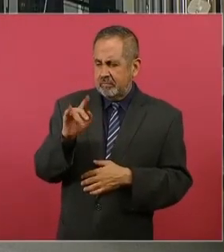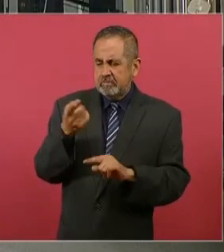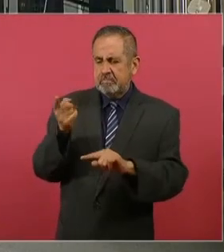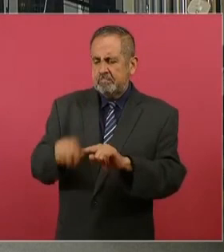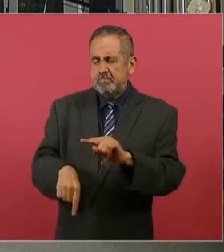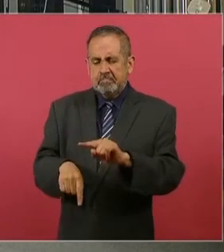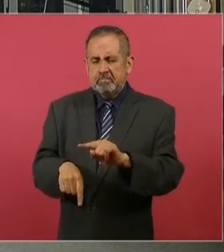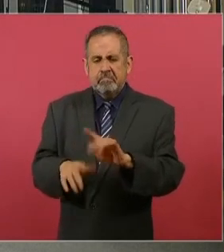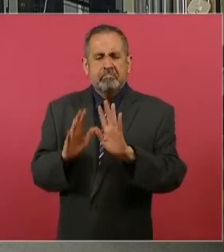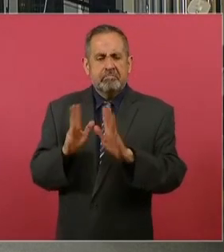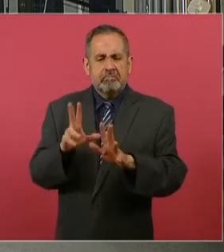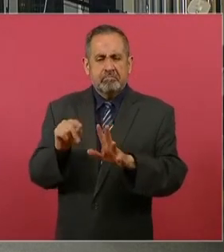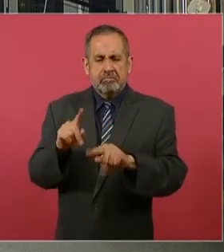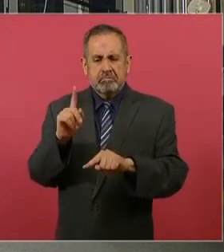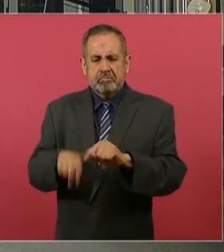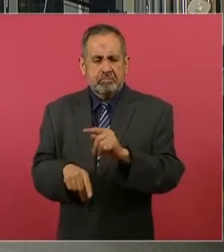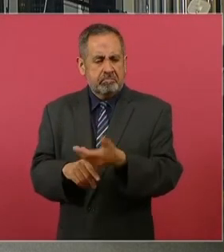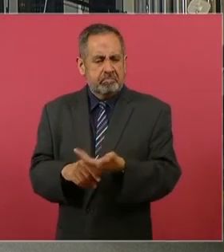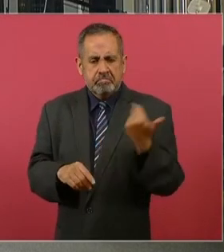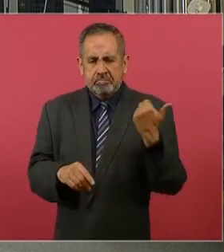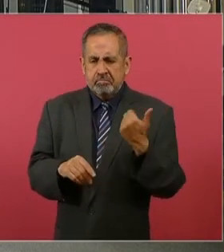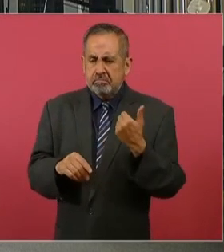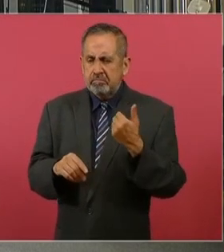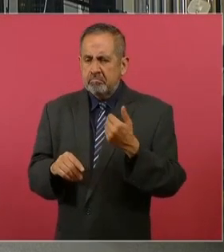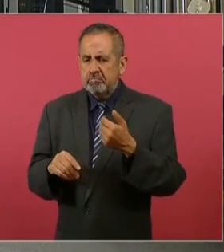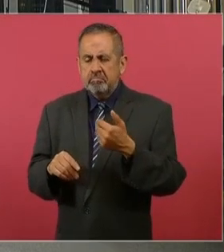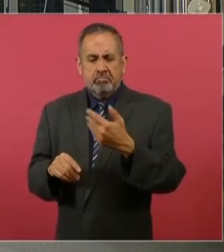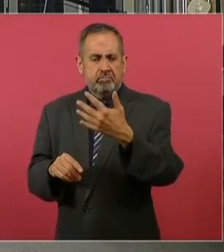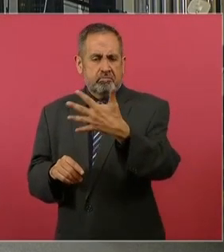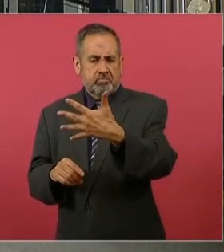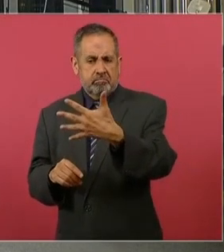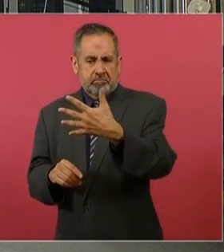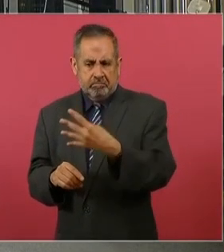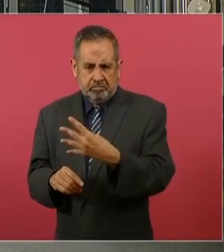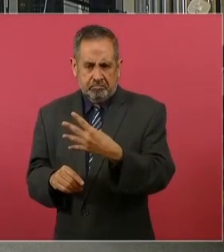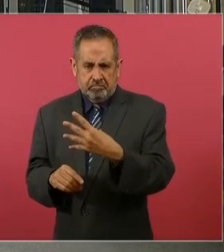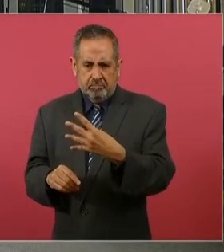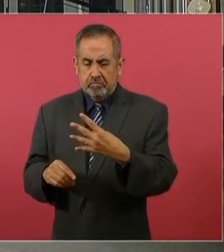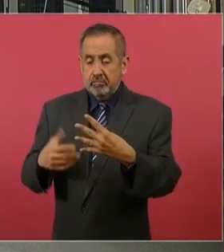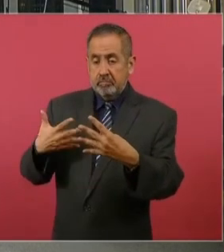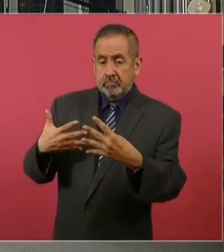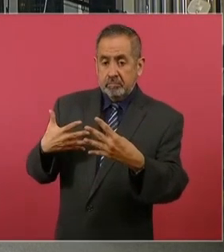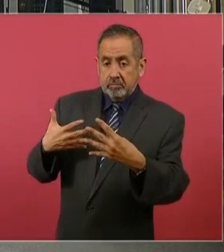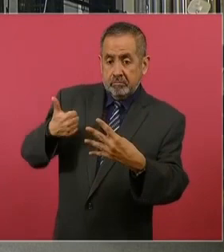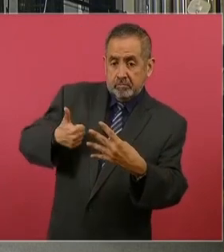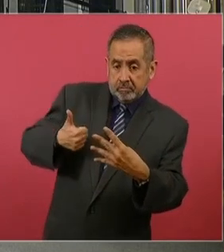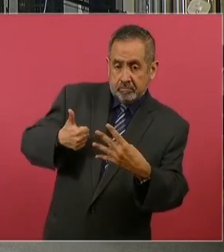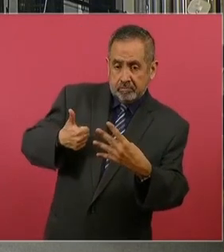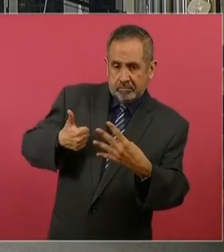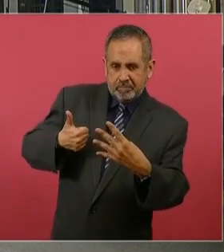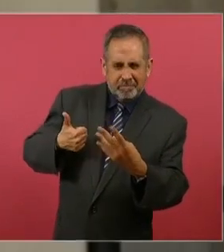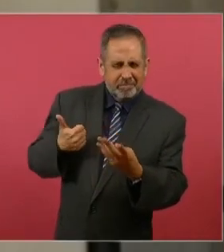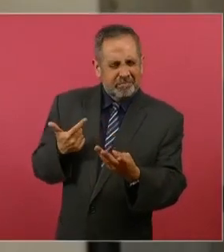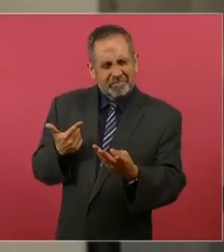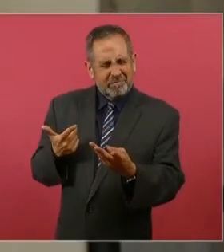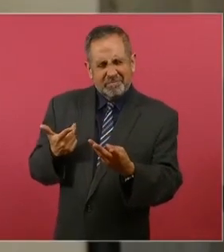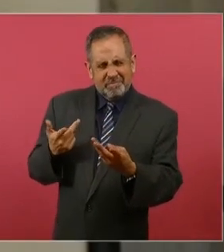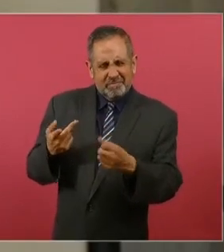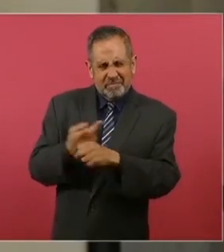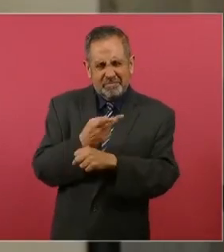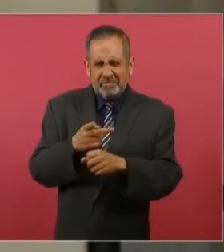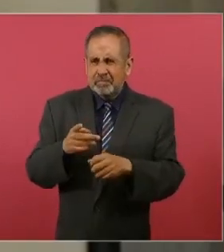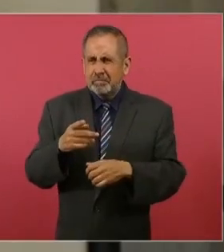de desarrollo? ¿Podría reincorporarse este municipio para la instalación de uno de los